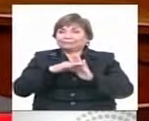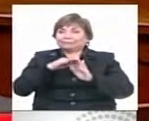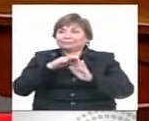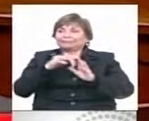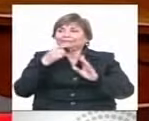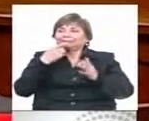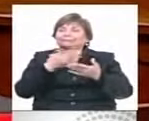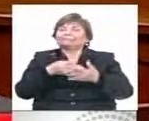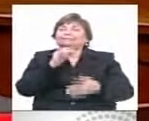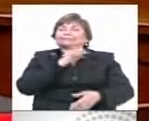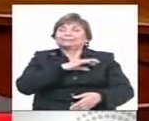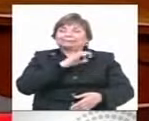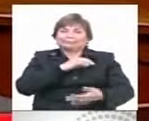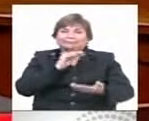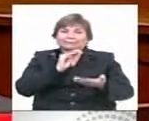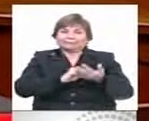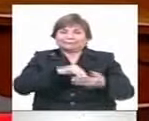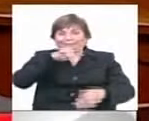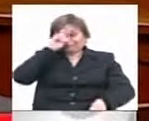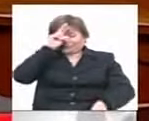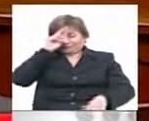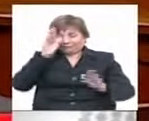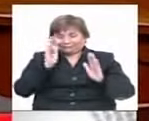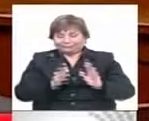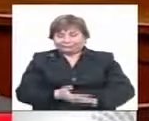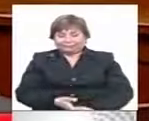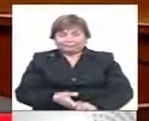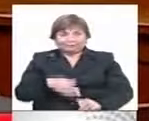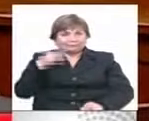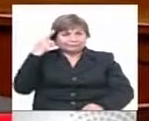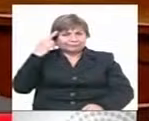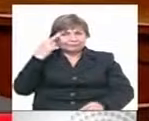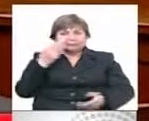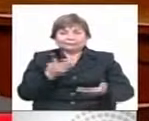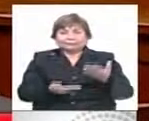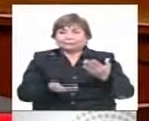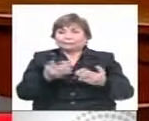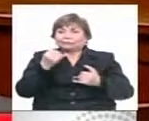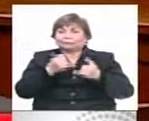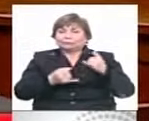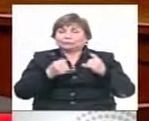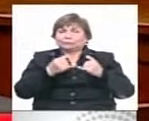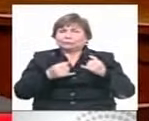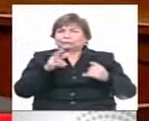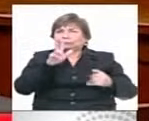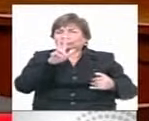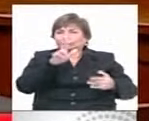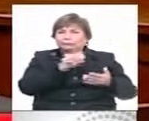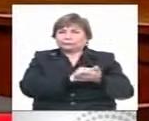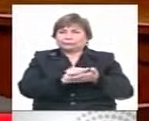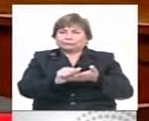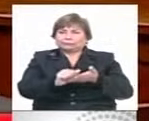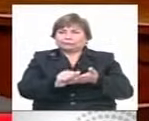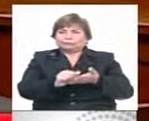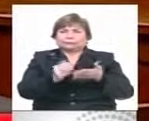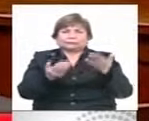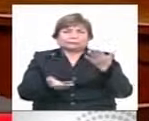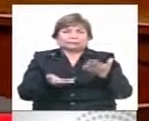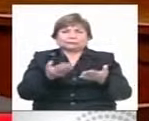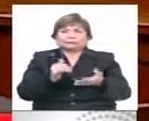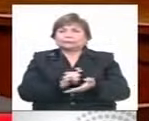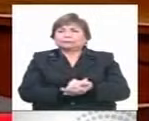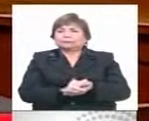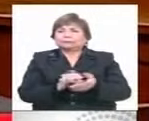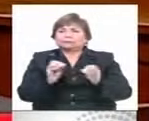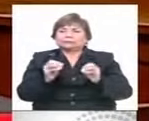sino beneficiando a más peruanos. En ese sentido, durante el último trimestre del 2021, se plantea